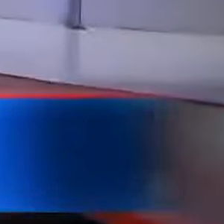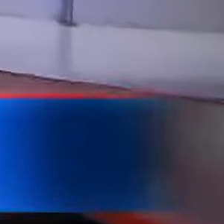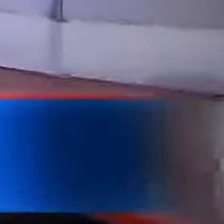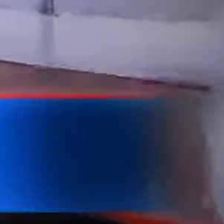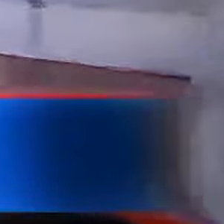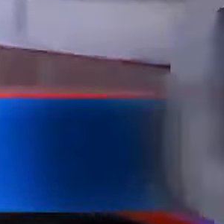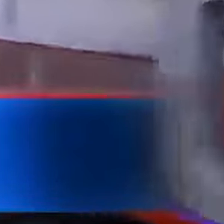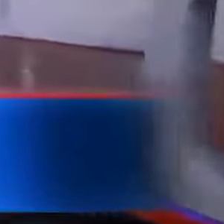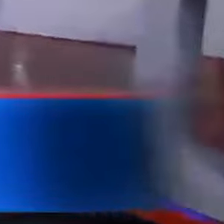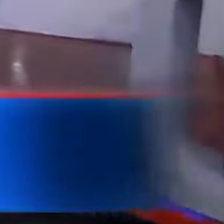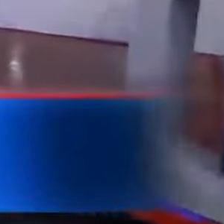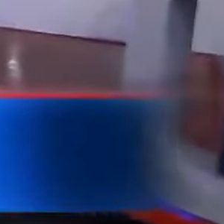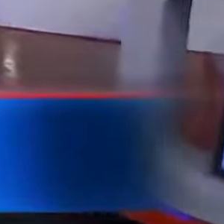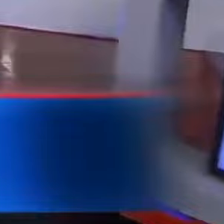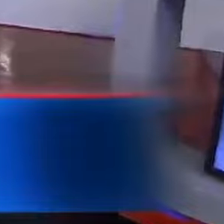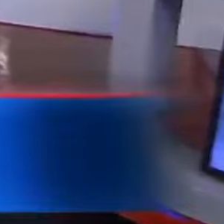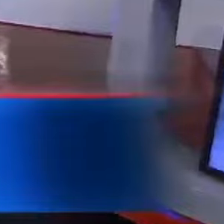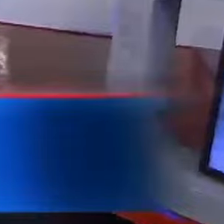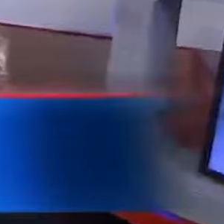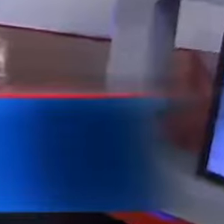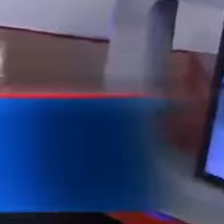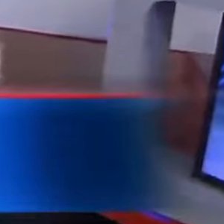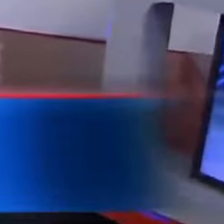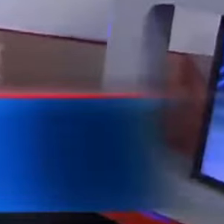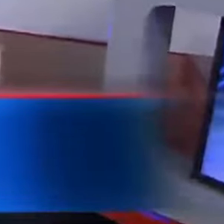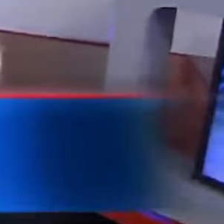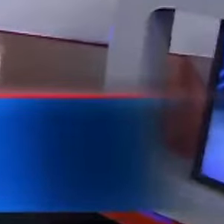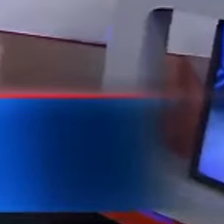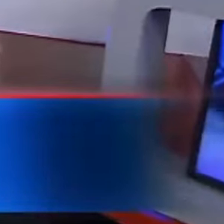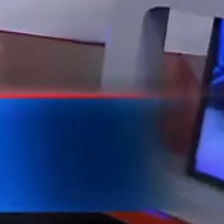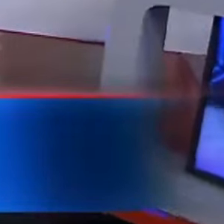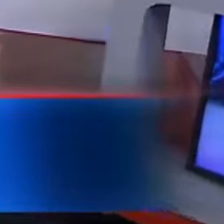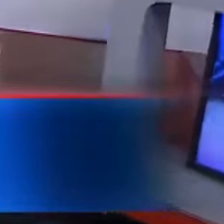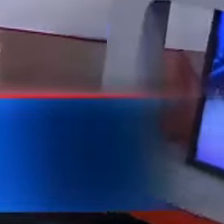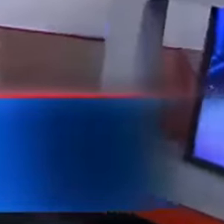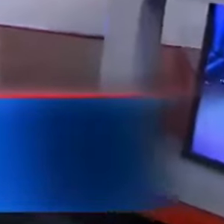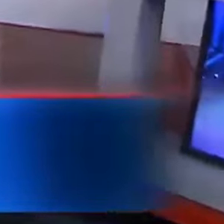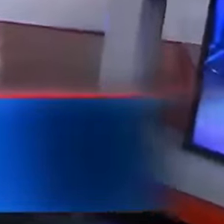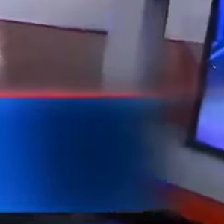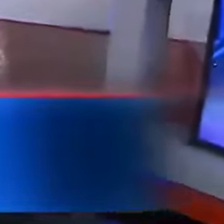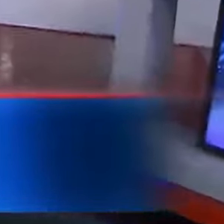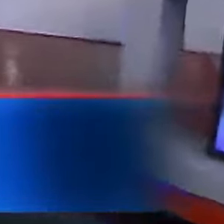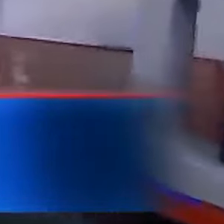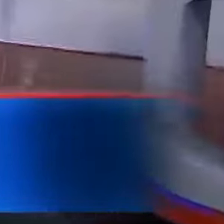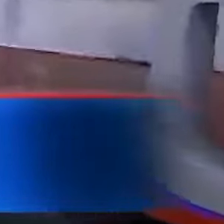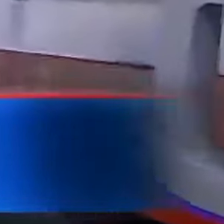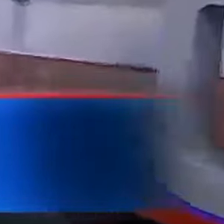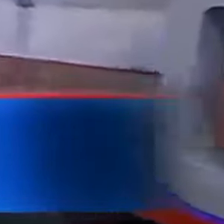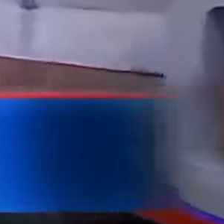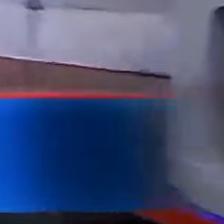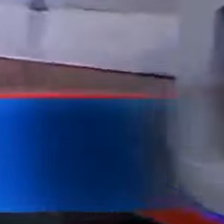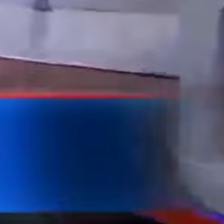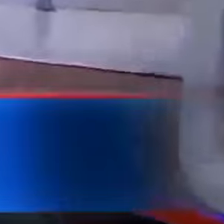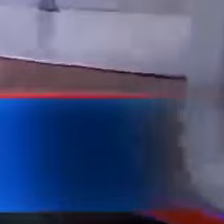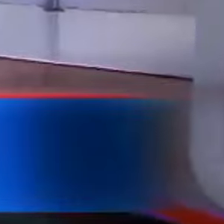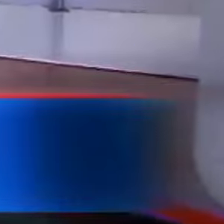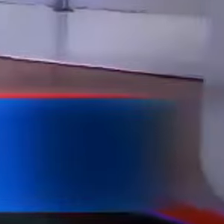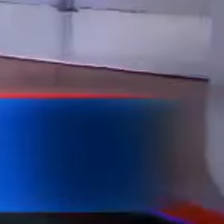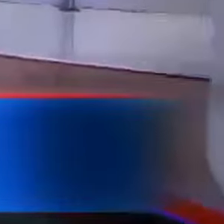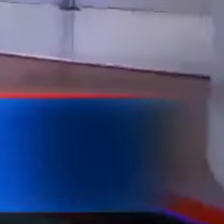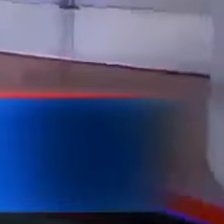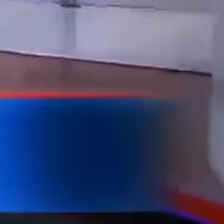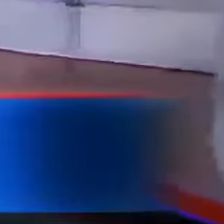una gran causa. Subimos al siguiente nivel, vamos a tener un programa completamente diferente a lo que ya conocimos de Soy Mejor en temporadas anteriores. Cuatro